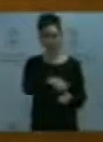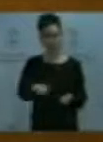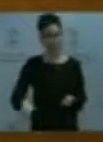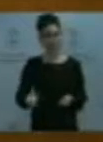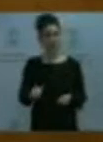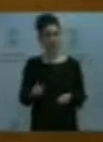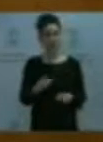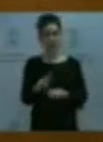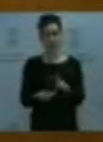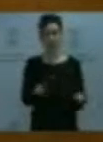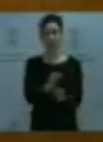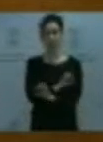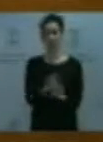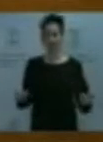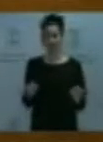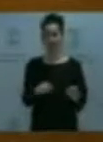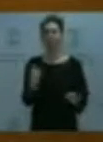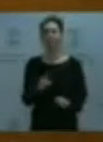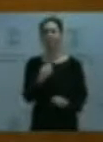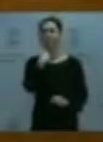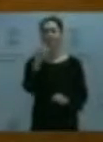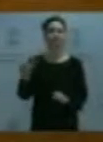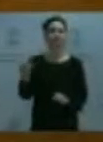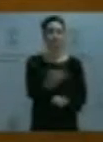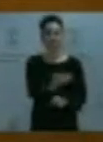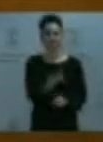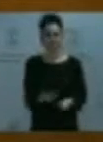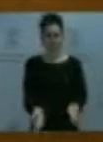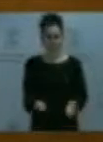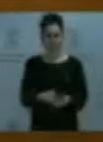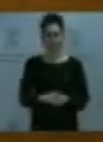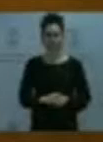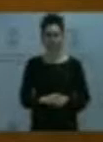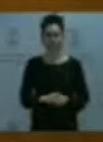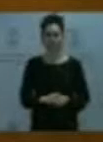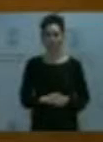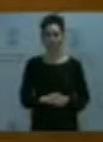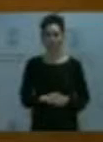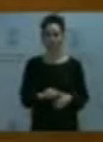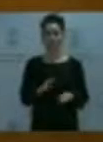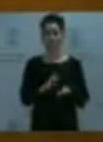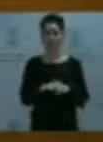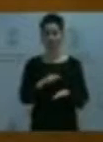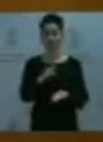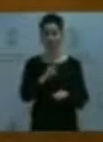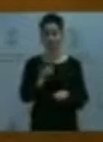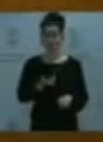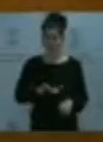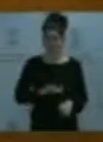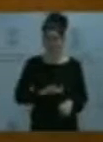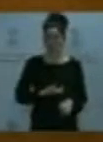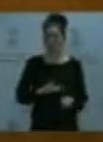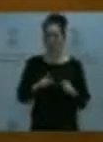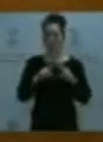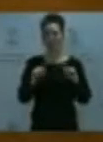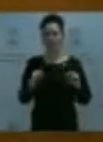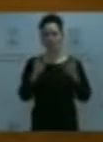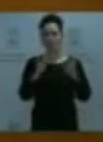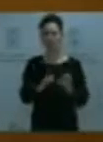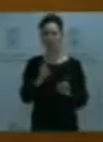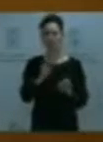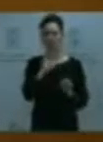diciendo, bueno, pues para aquellos municipios asturianos de menos de 5.000 habitantes, porque